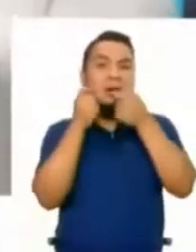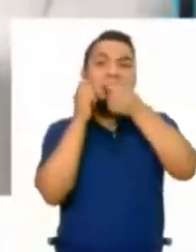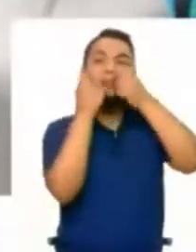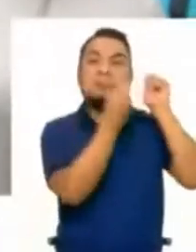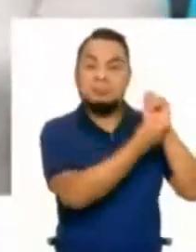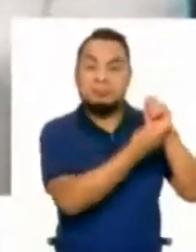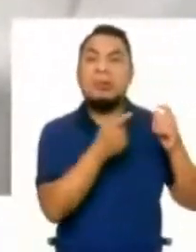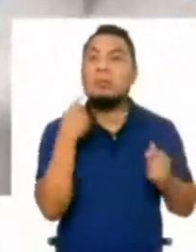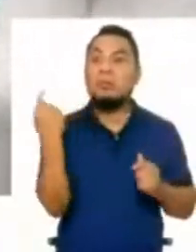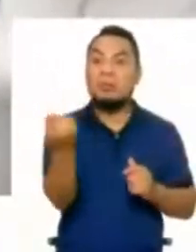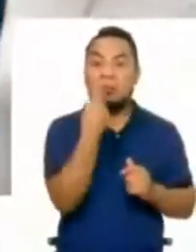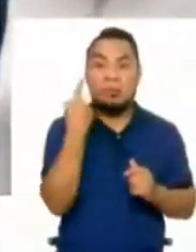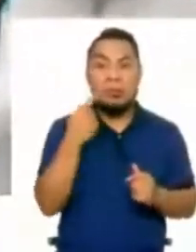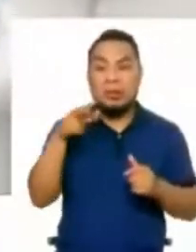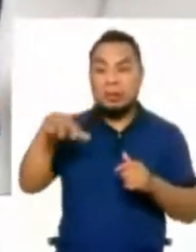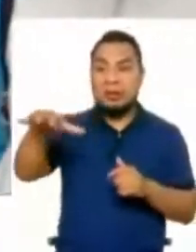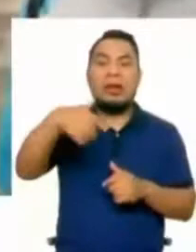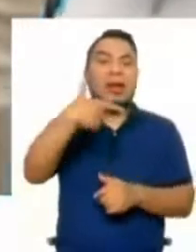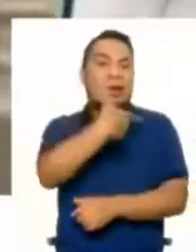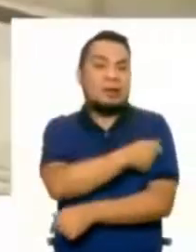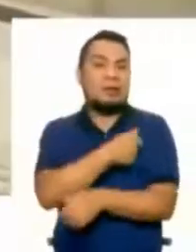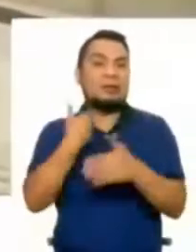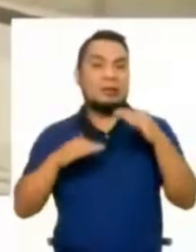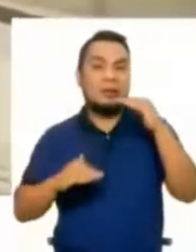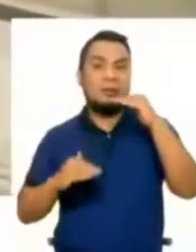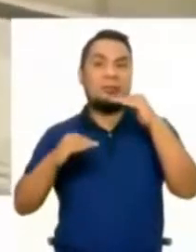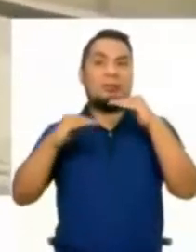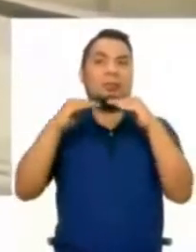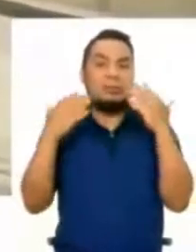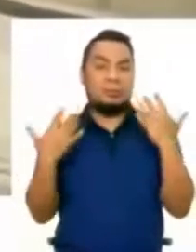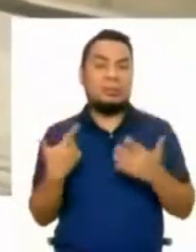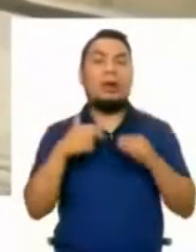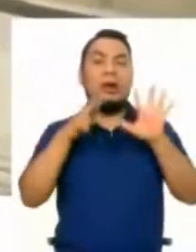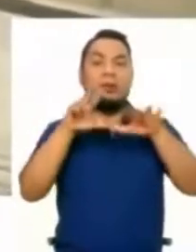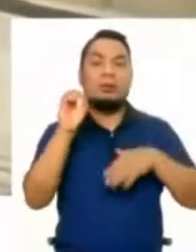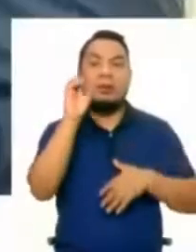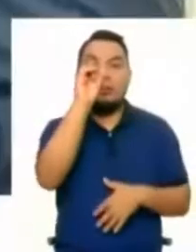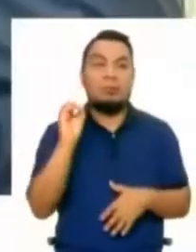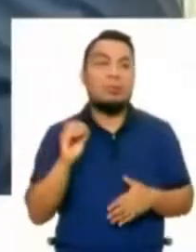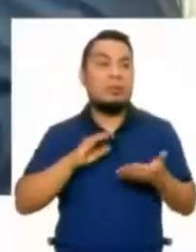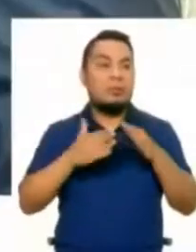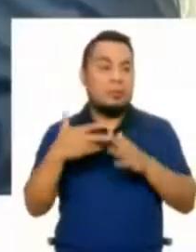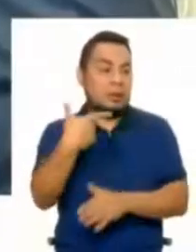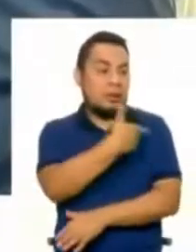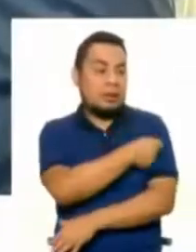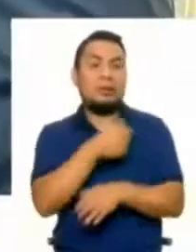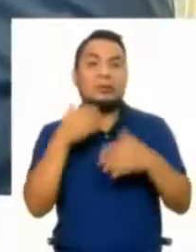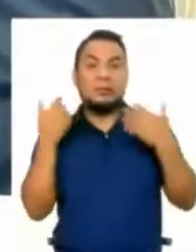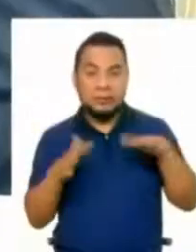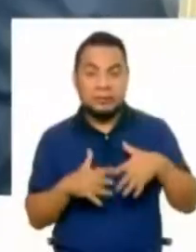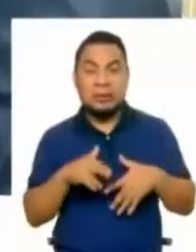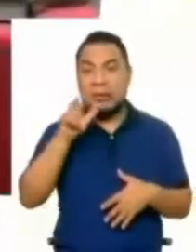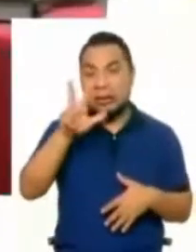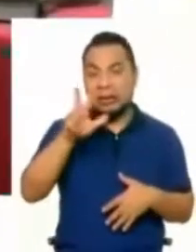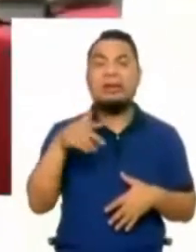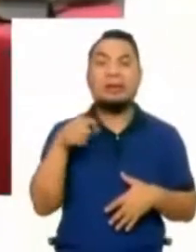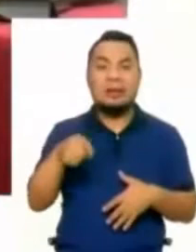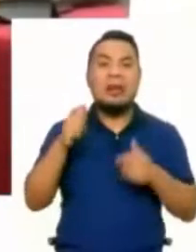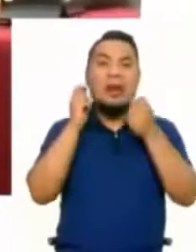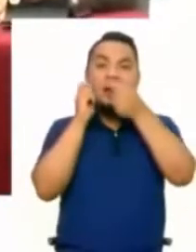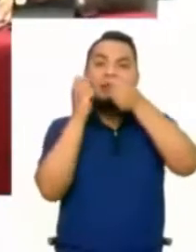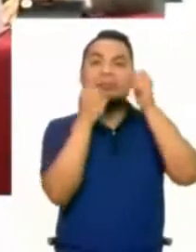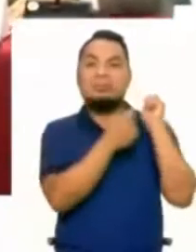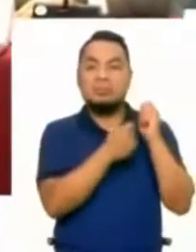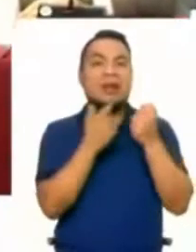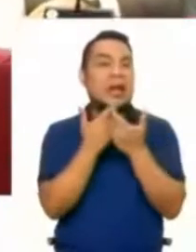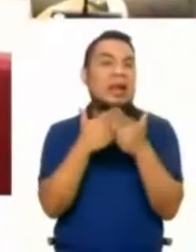de Ministros, que el uso de mascarillas en lugares abiertos sería voluntario. Pero ojito, debes tener en cuenta